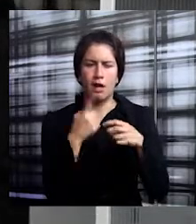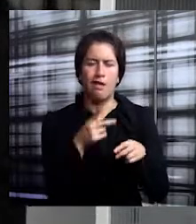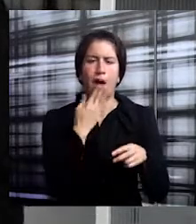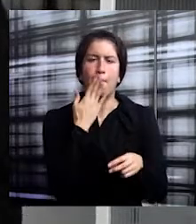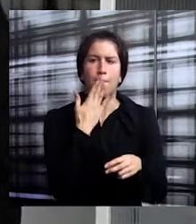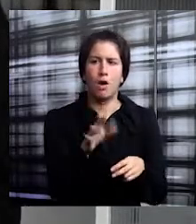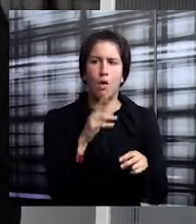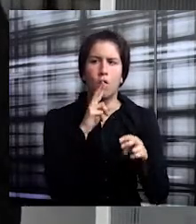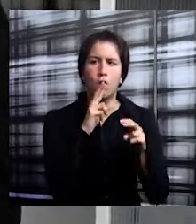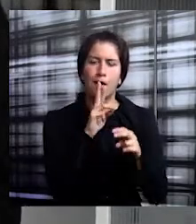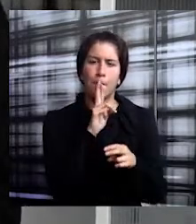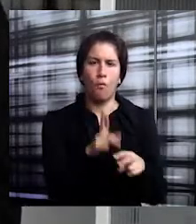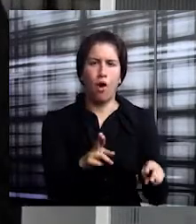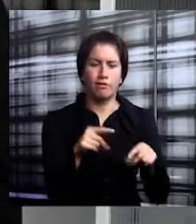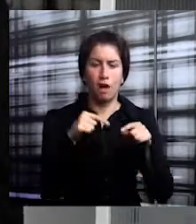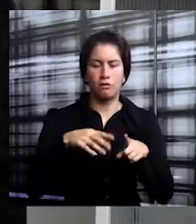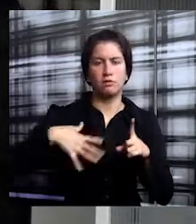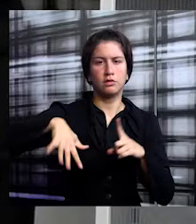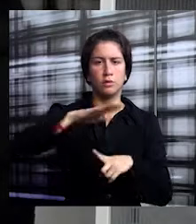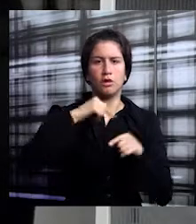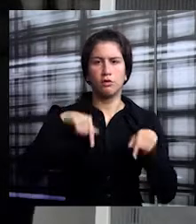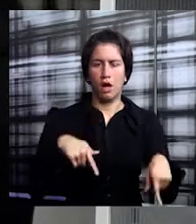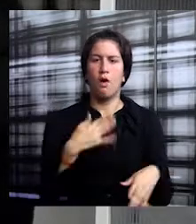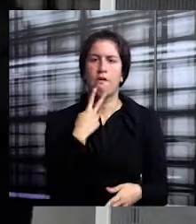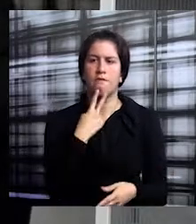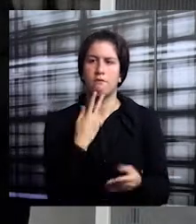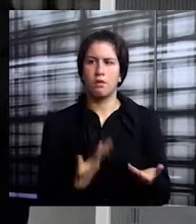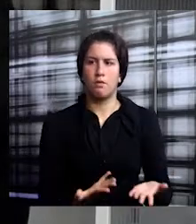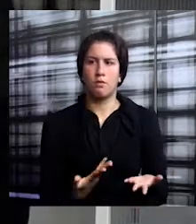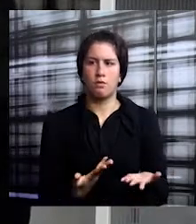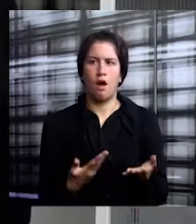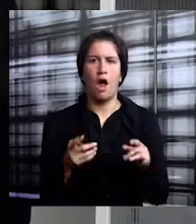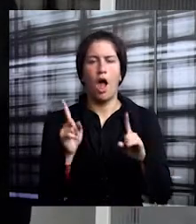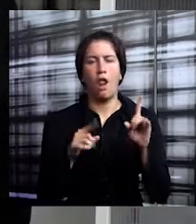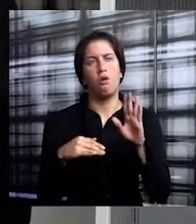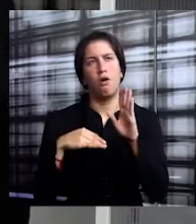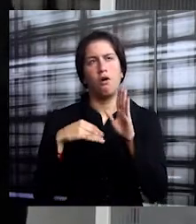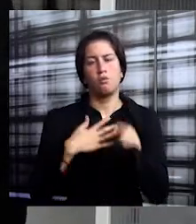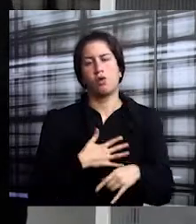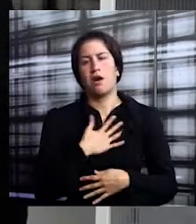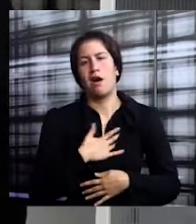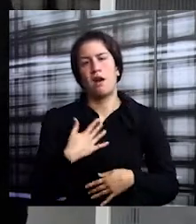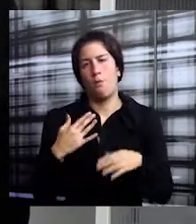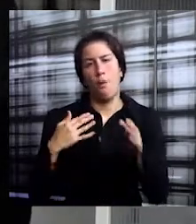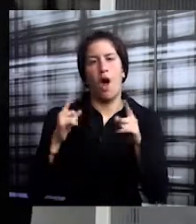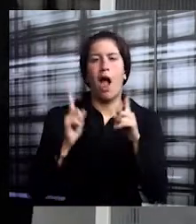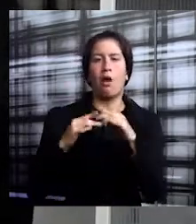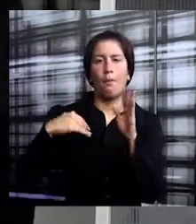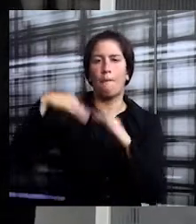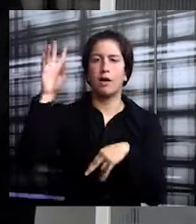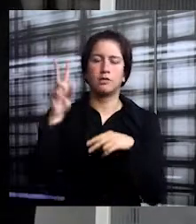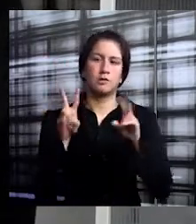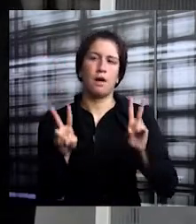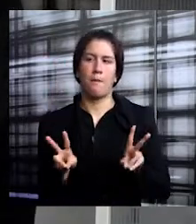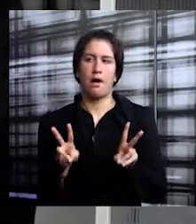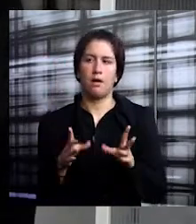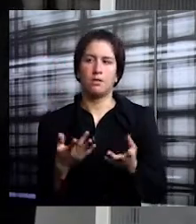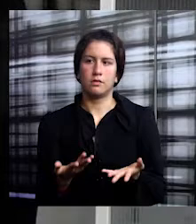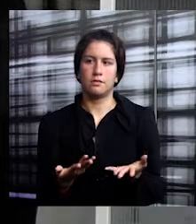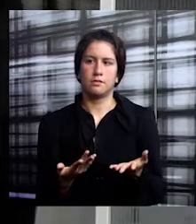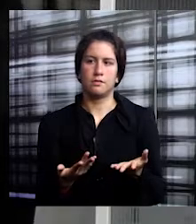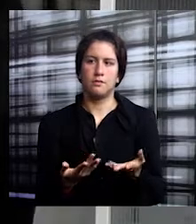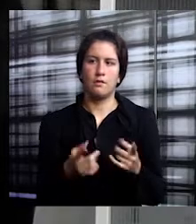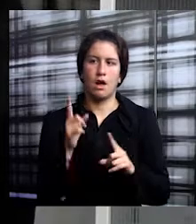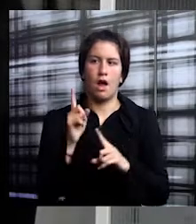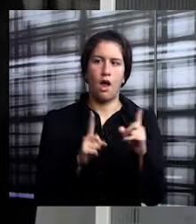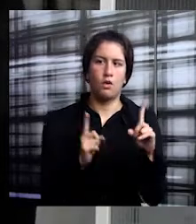de paz, pero ya de repente se han dado algunos hechos, algunos disturbios y comienza en